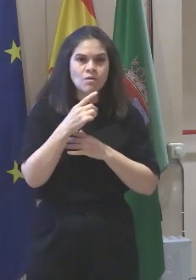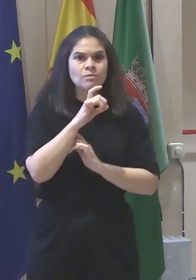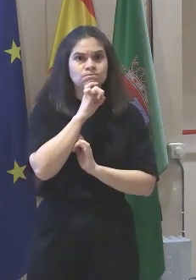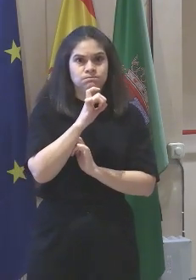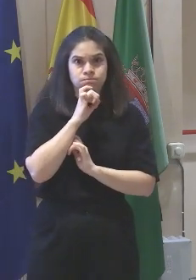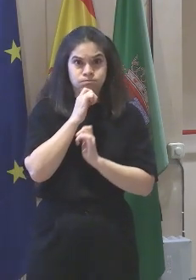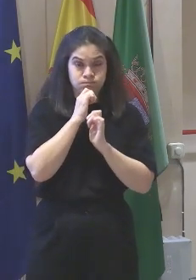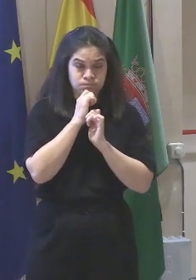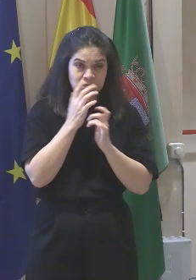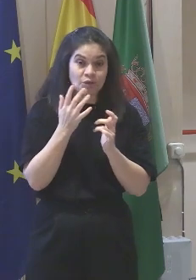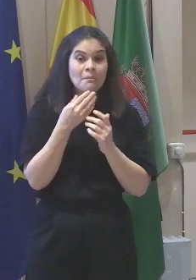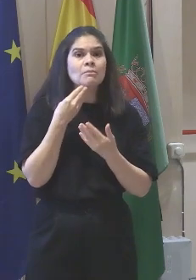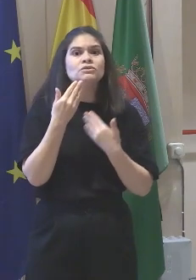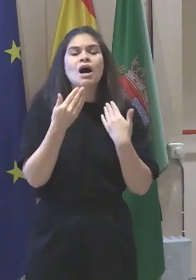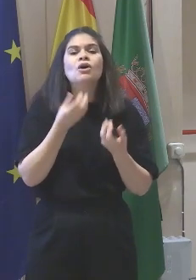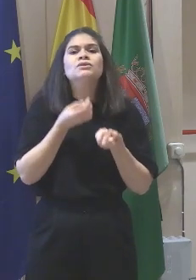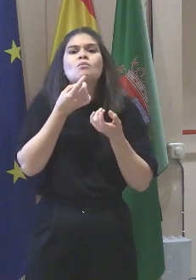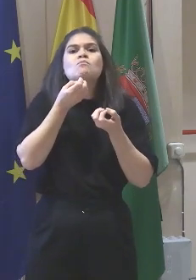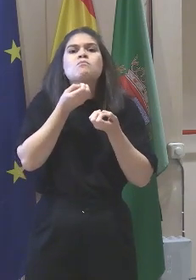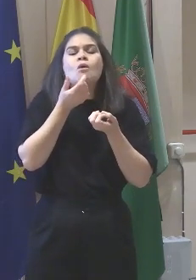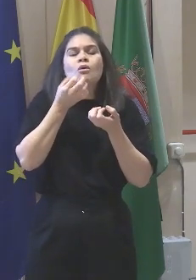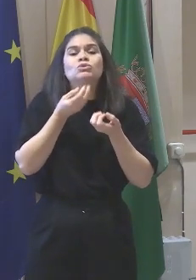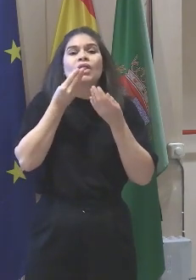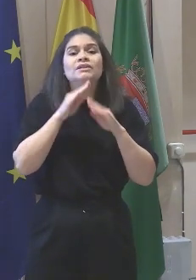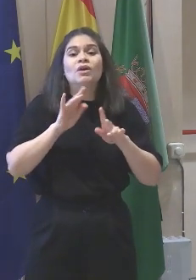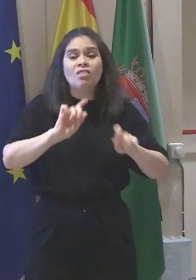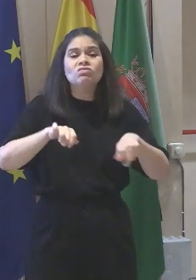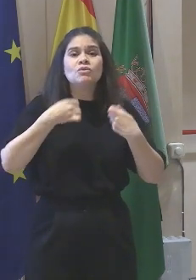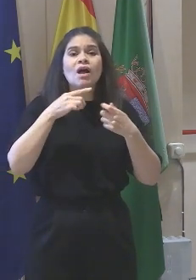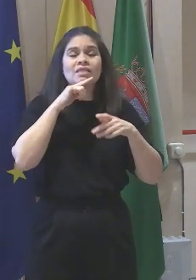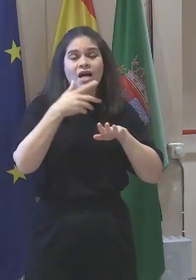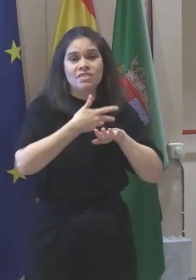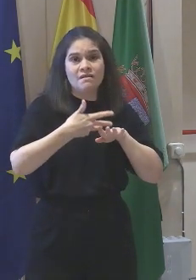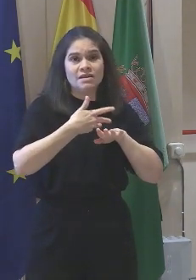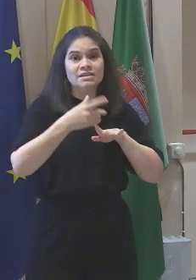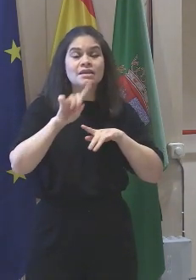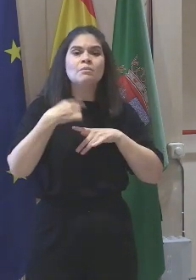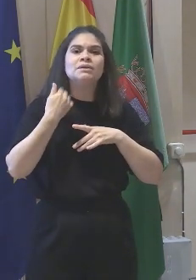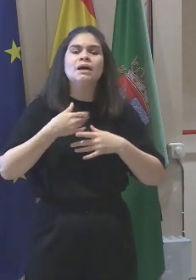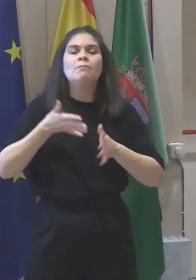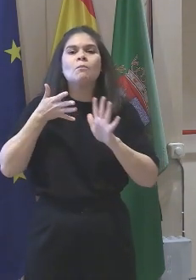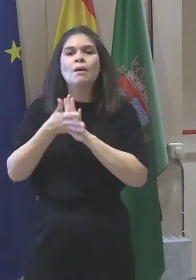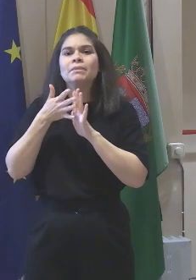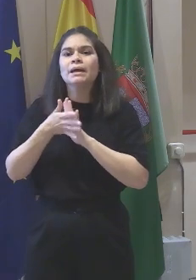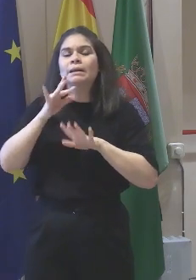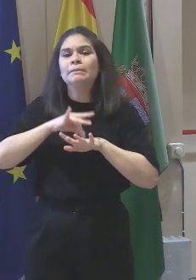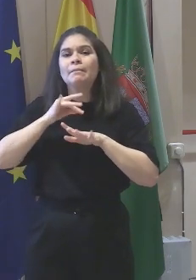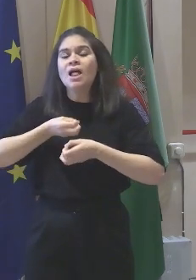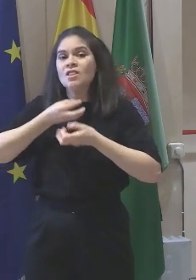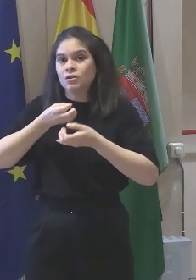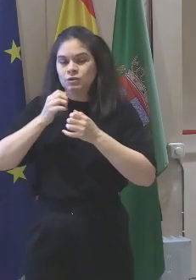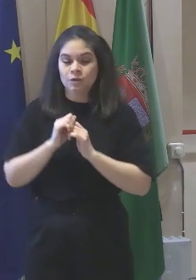hablar un poquito de esto, de la historia natural de la diabetes y después vamos a pasar al diagnóstico. Bueno, respecto a